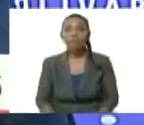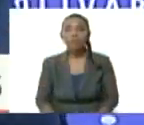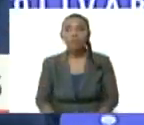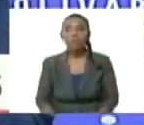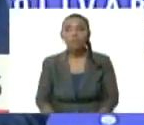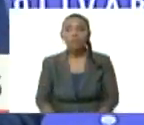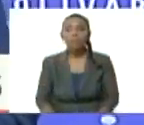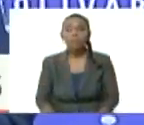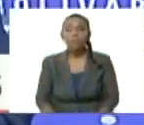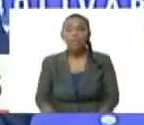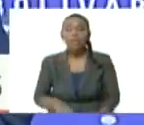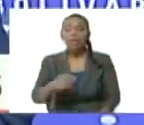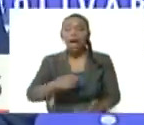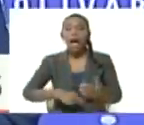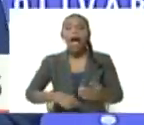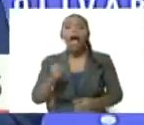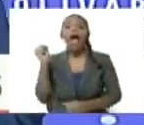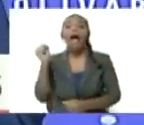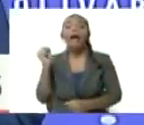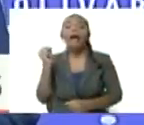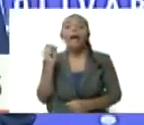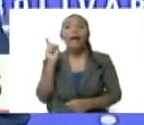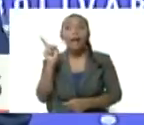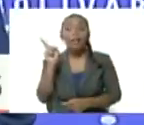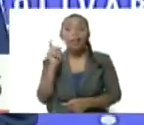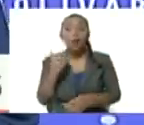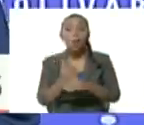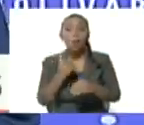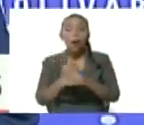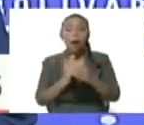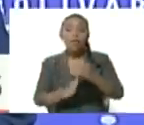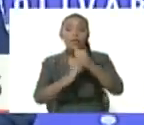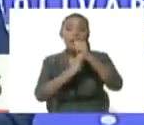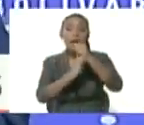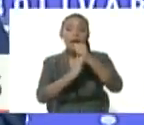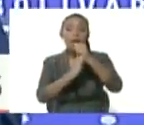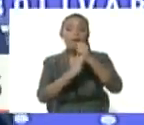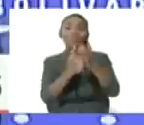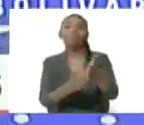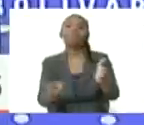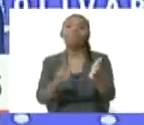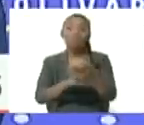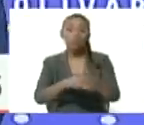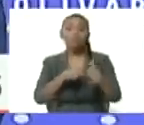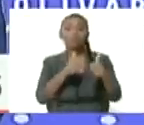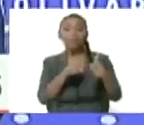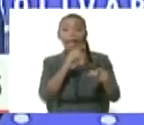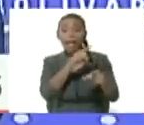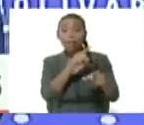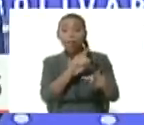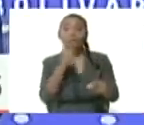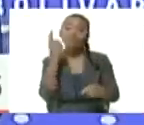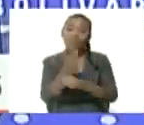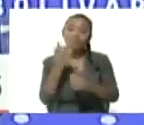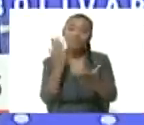de un liderazgo y hay un proceso de renovación permanente. Hay que combinar esos procesos.